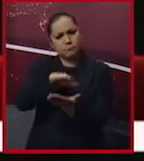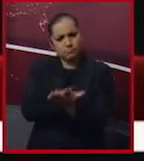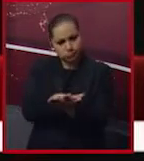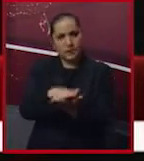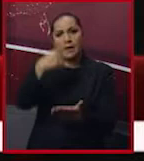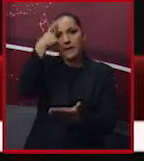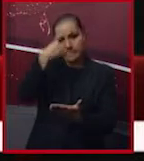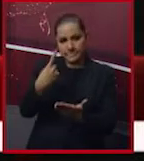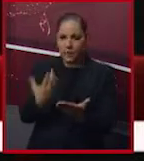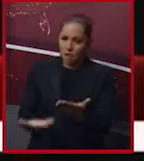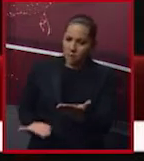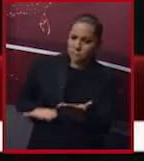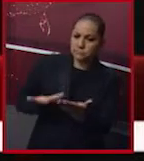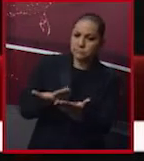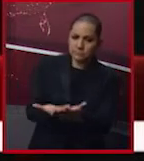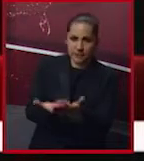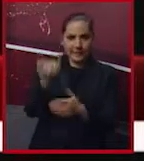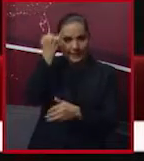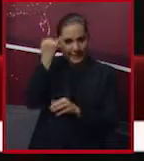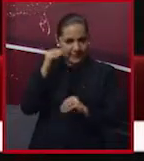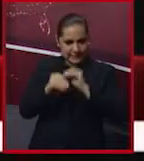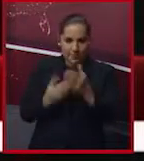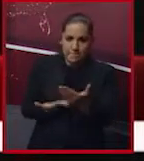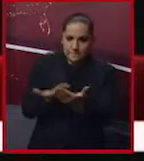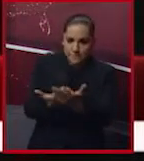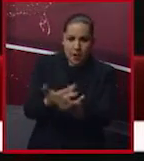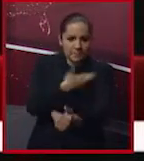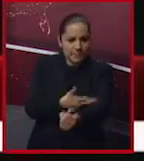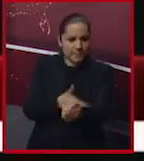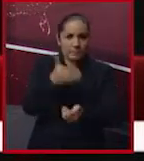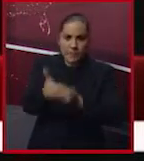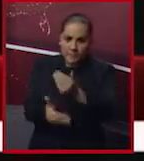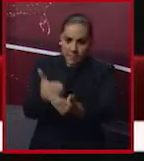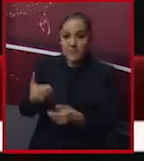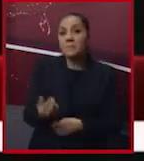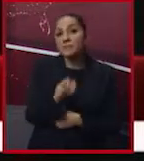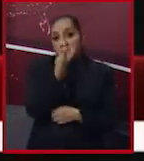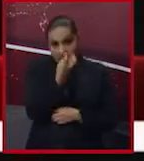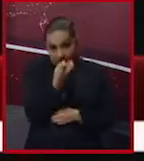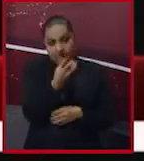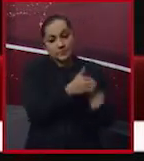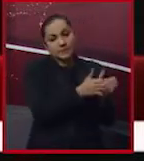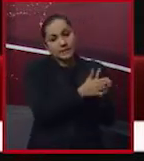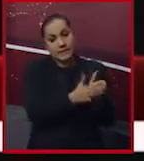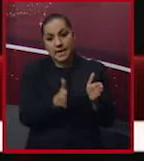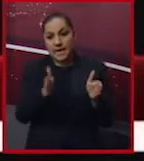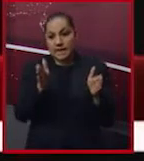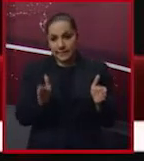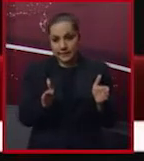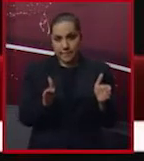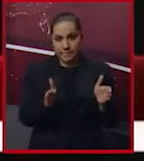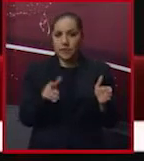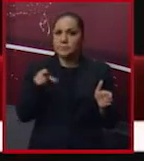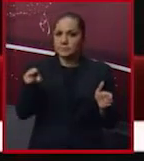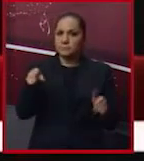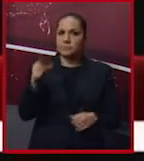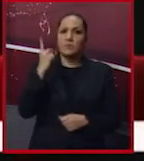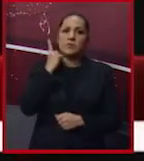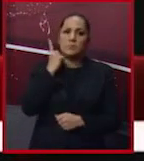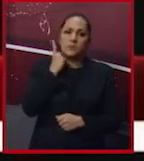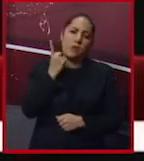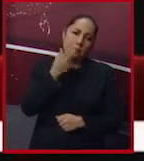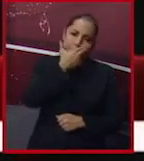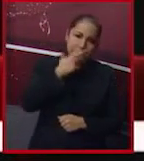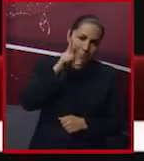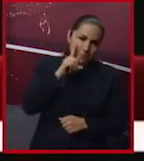permita su viabilidad en el procedimiento jurídico. Esta es una etapa en la que, repito, el legislador, antes de presentar la